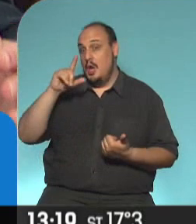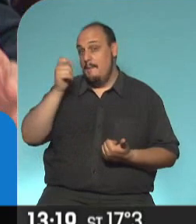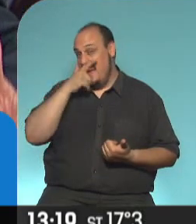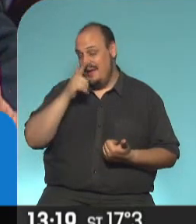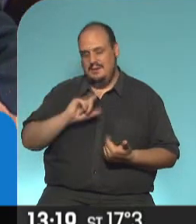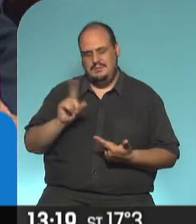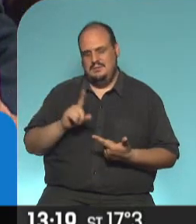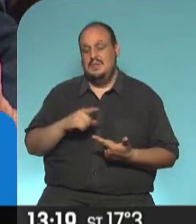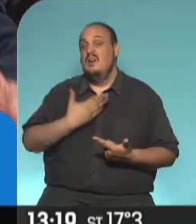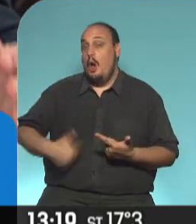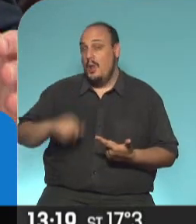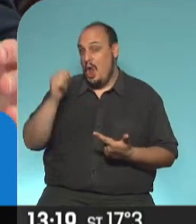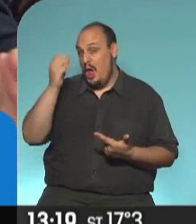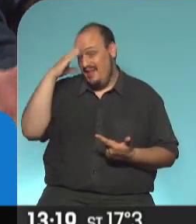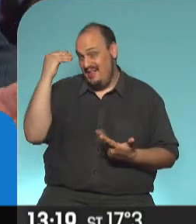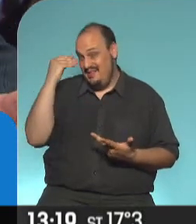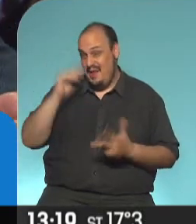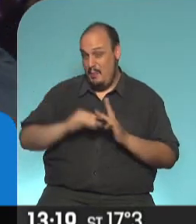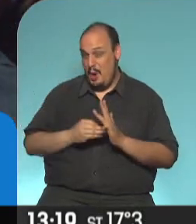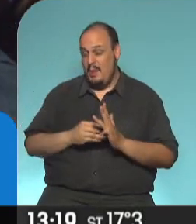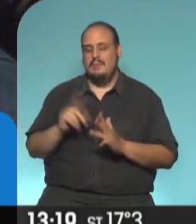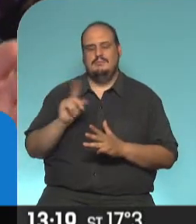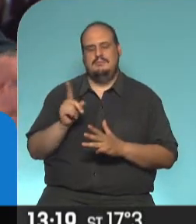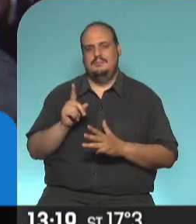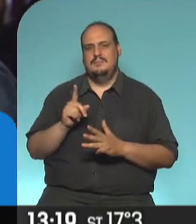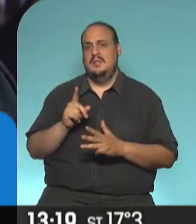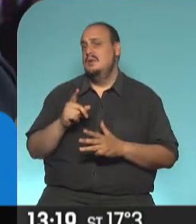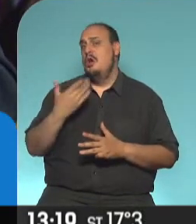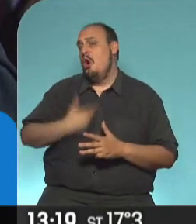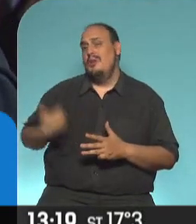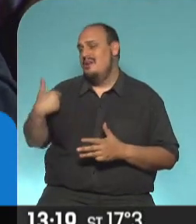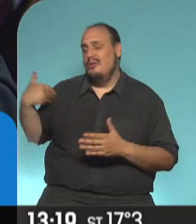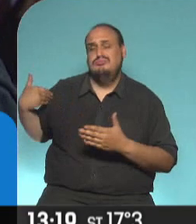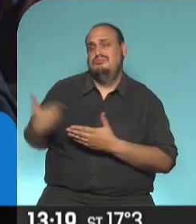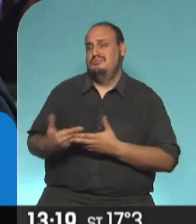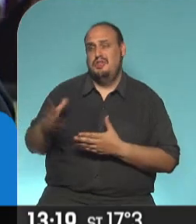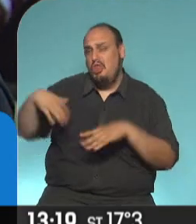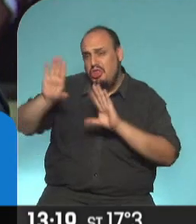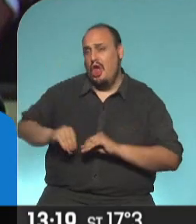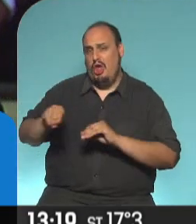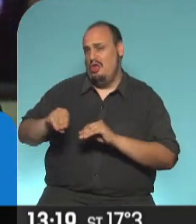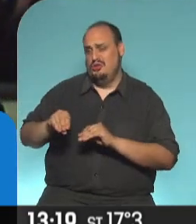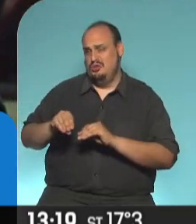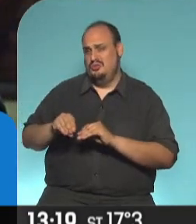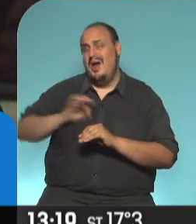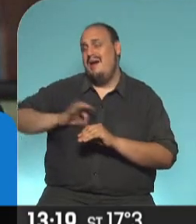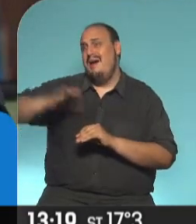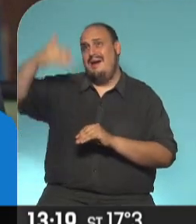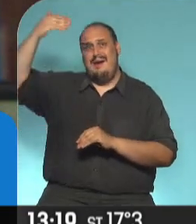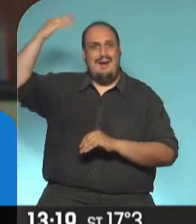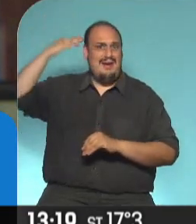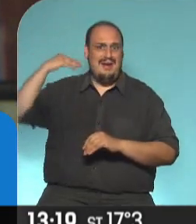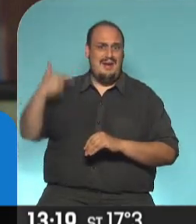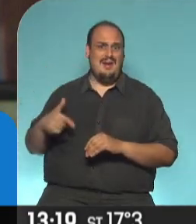problema del gobierno de cristina kirchner será un problema de todos los gobiernos que han pasado en la en la república argentina porque hace años que